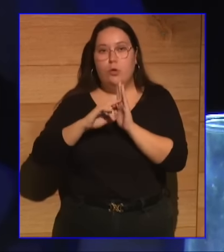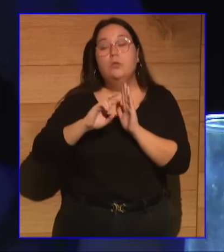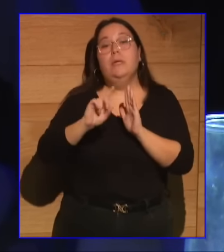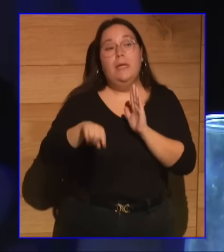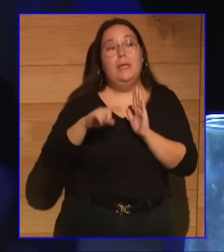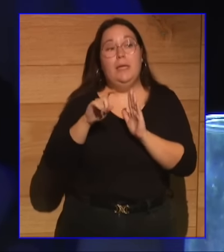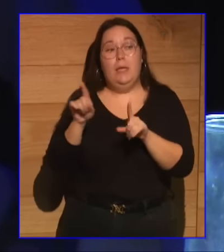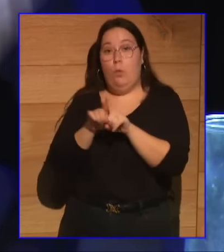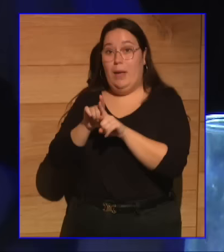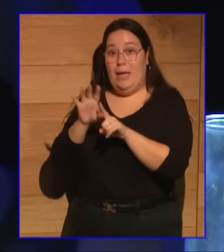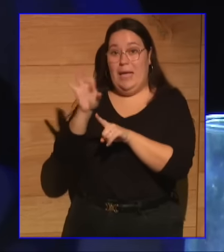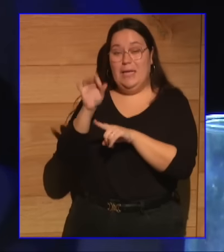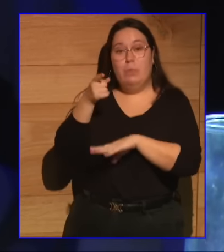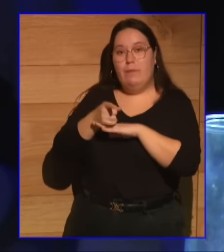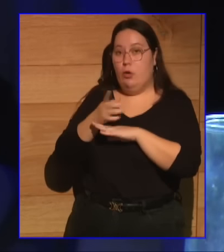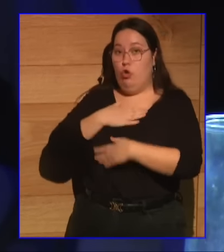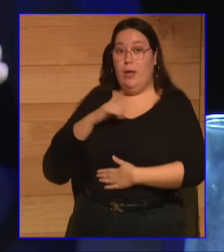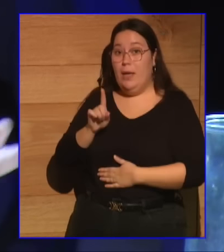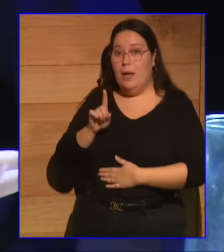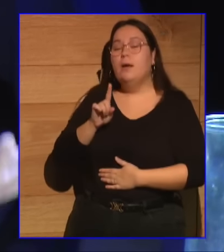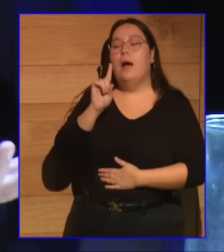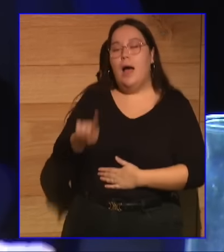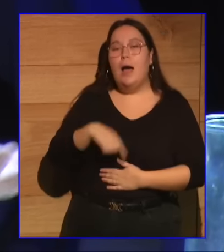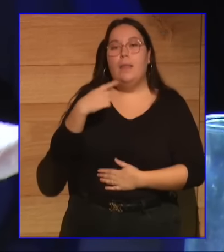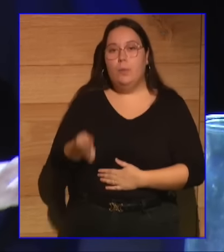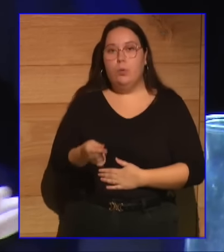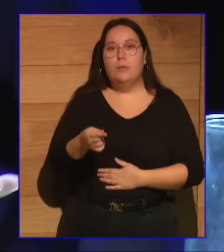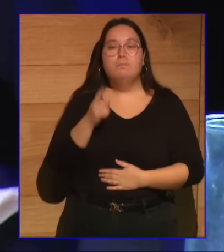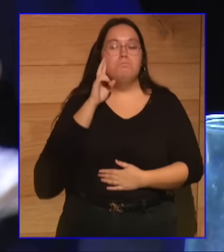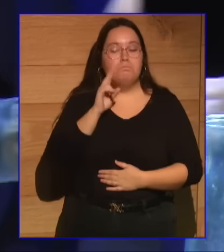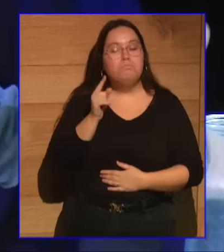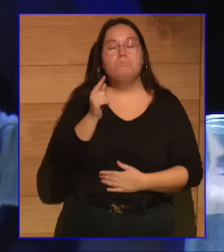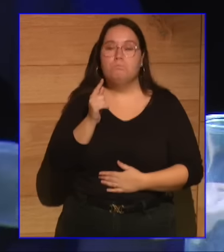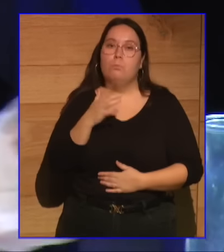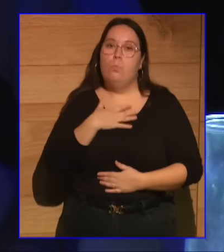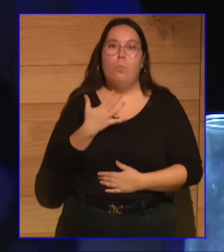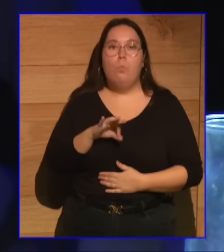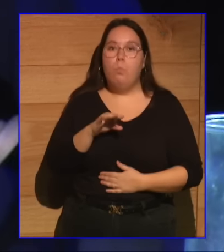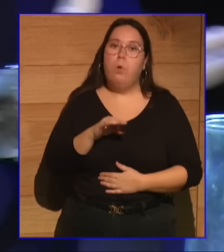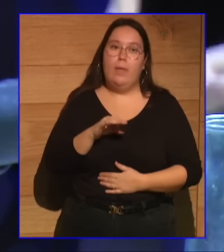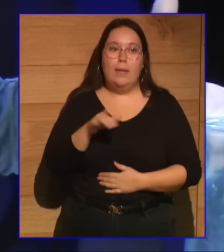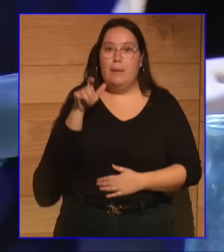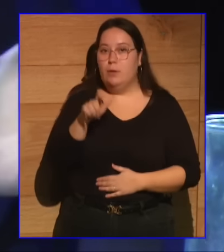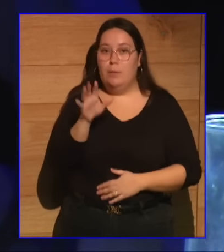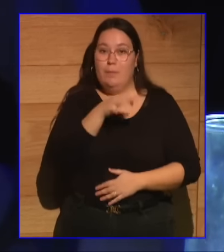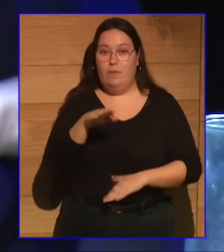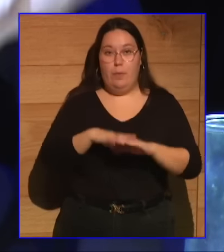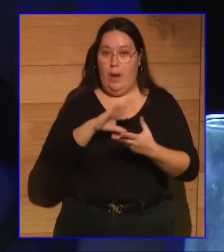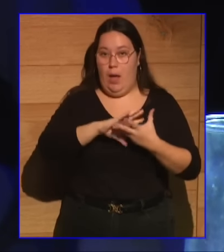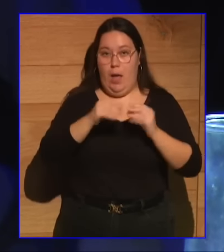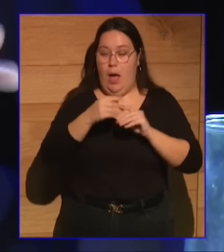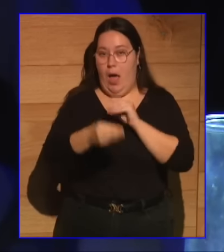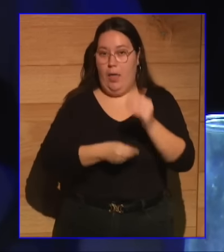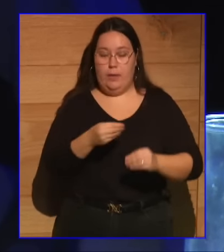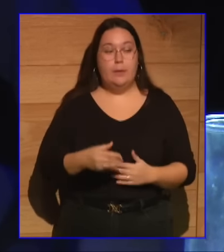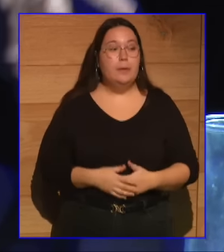y cómo Spielberg, a pesar de no querer, pues acaba viendo que es probablemente la persona más indicada, ¿no? Y lo que